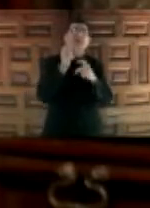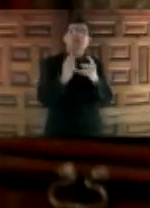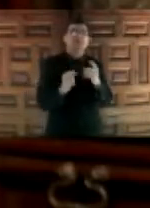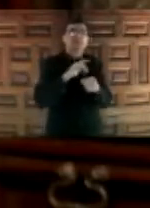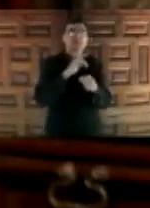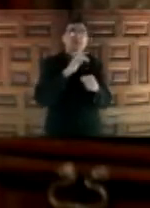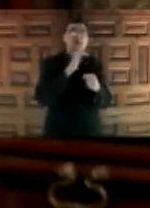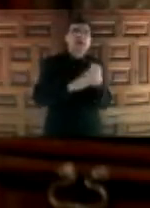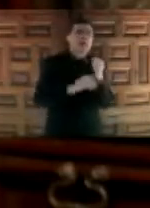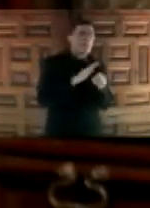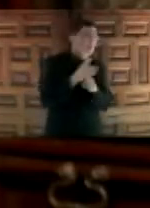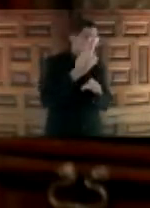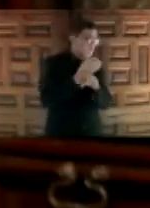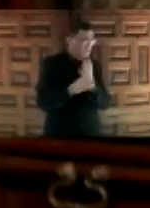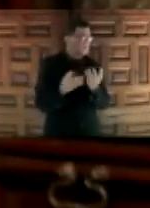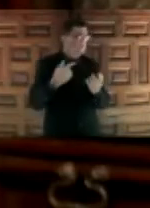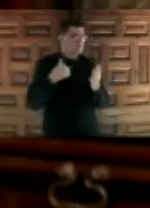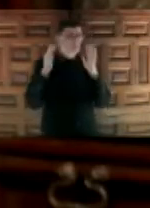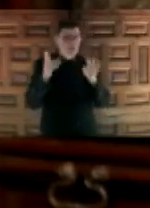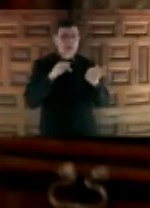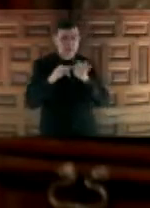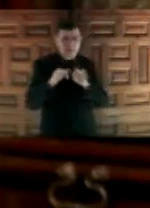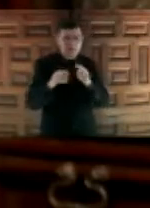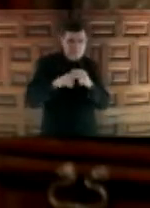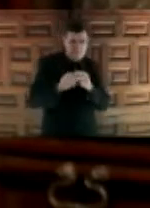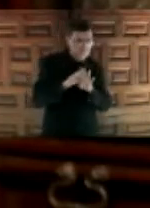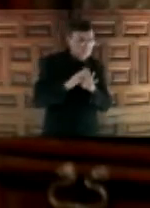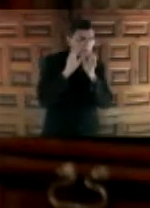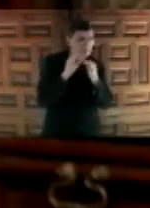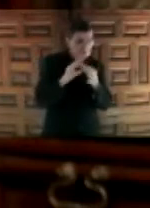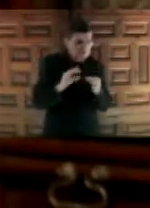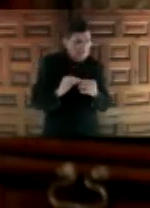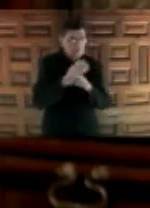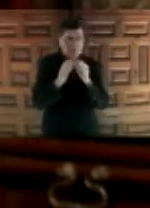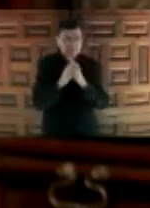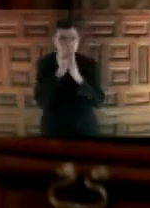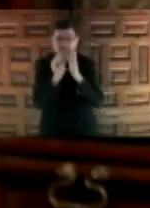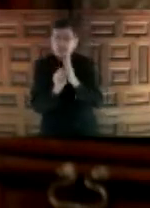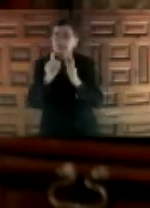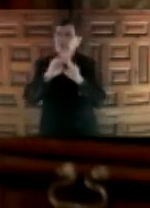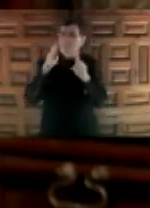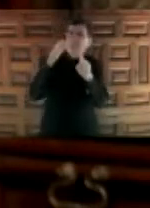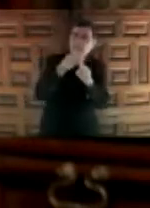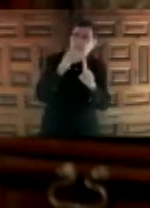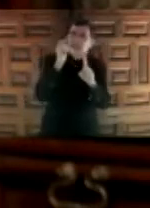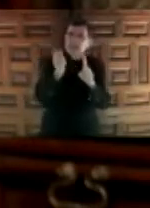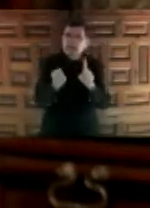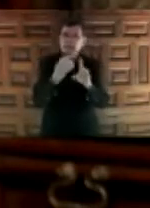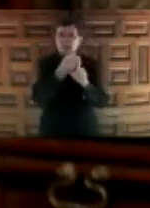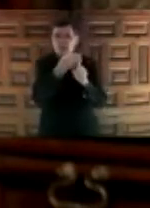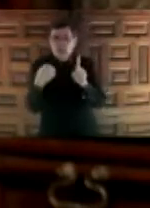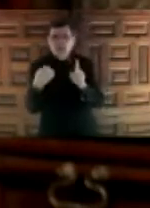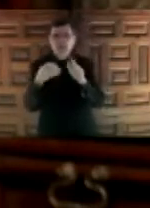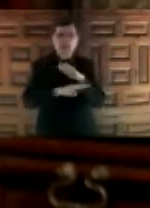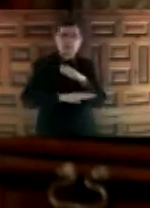termina. Apenas están iniciando los trabajos para definir ese sistema en términos de sus objetivos, de su estructura,